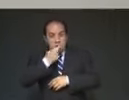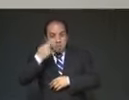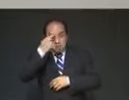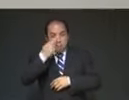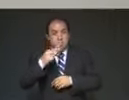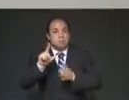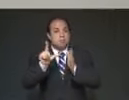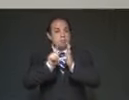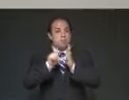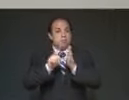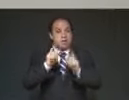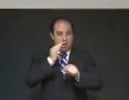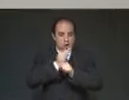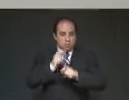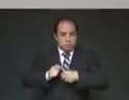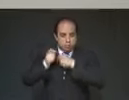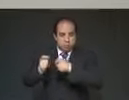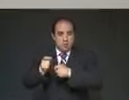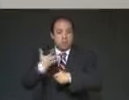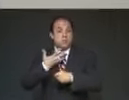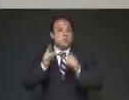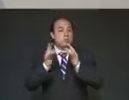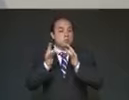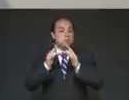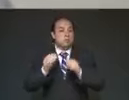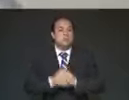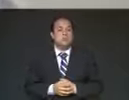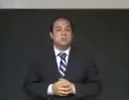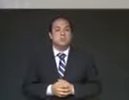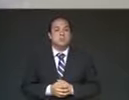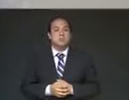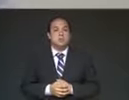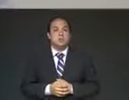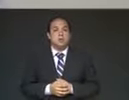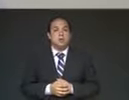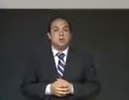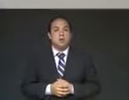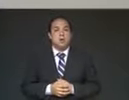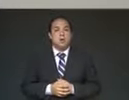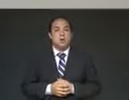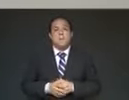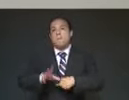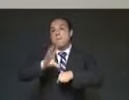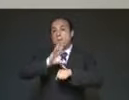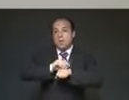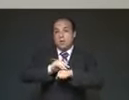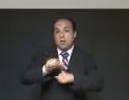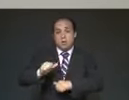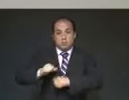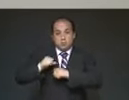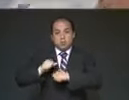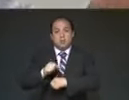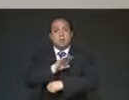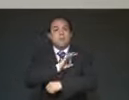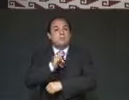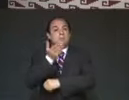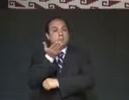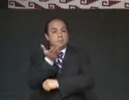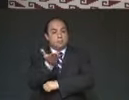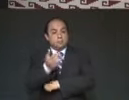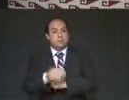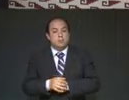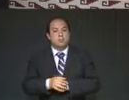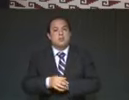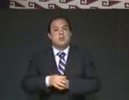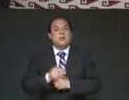la palabra, pero fue contacto, desde luego, con la autorización de las autoridades para poder solicitar el récord, ¿no? Y no sé si nos